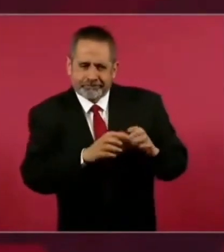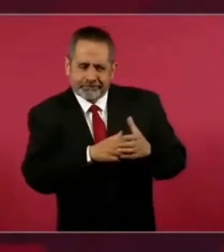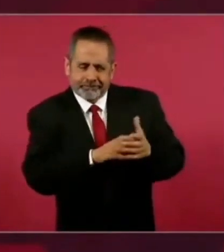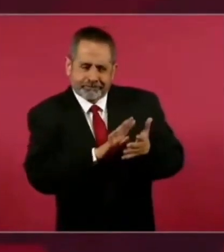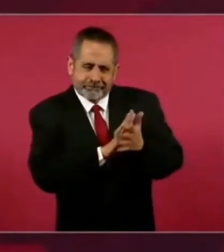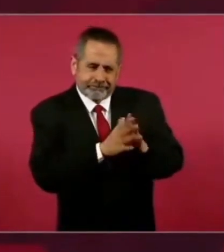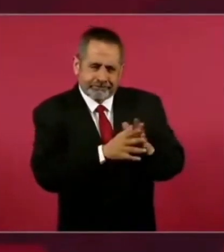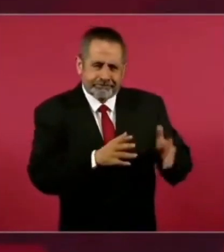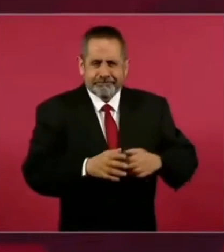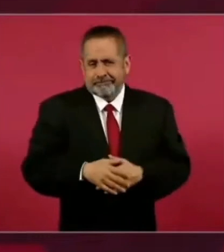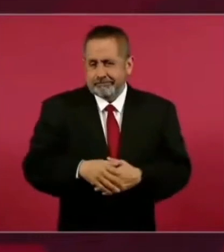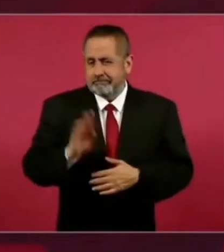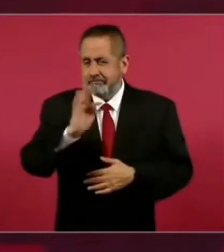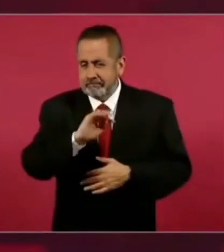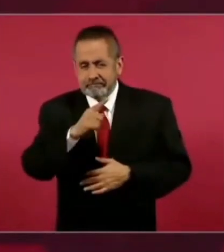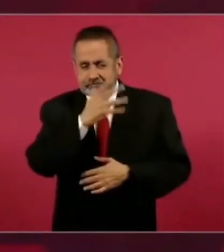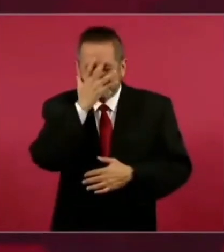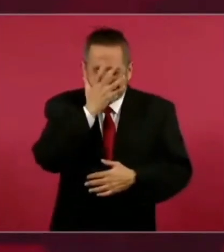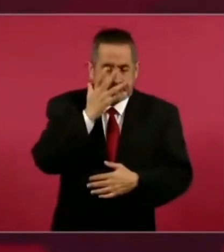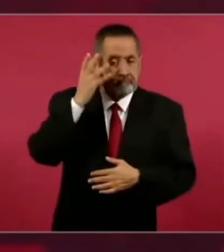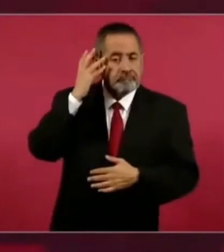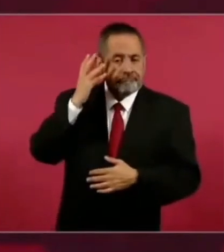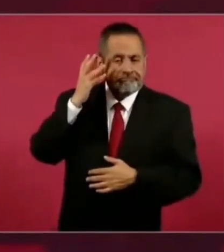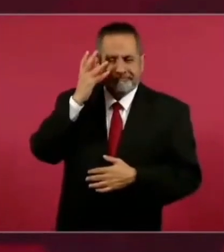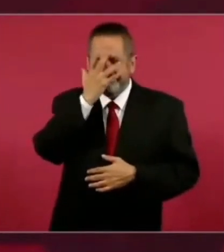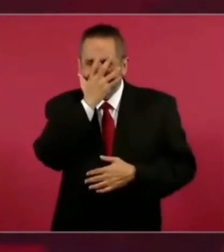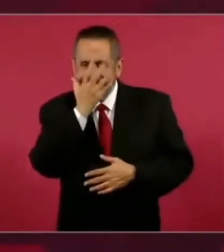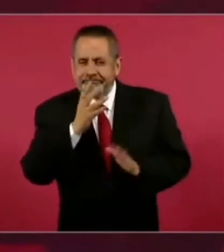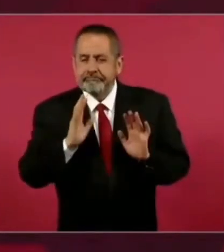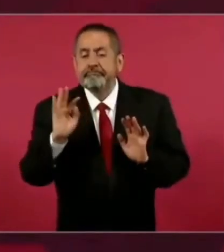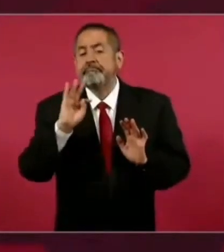O sea, el doble discurso, la doble moral,